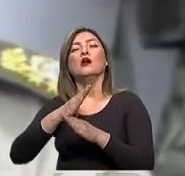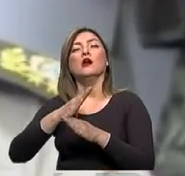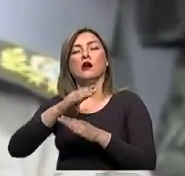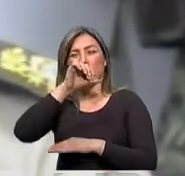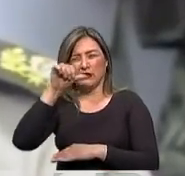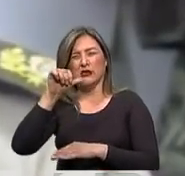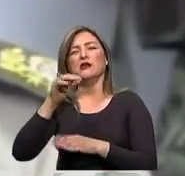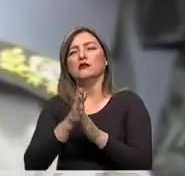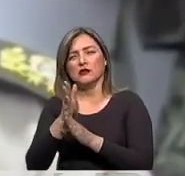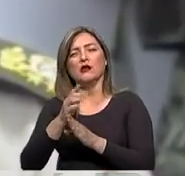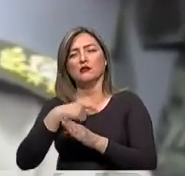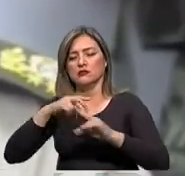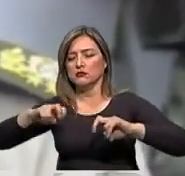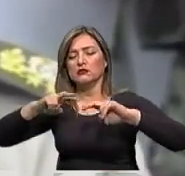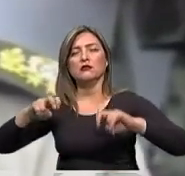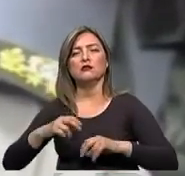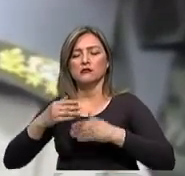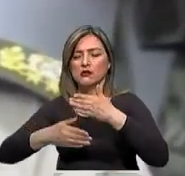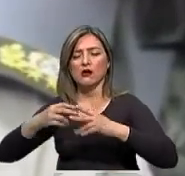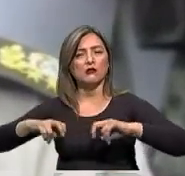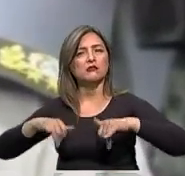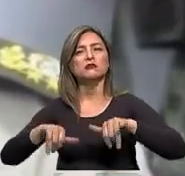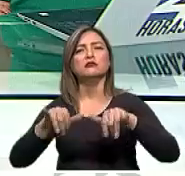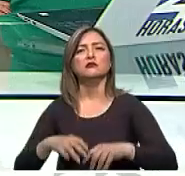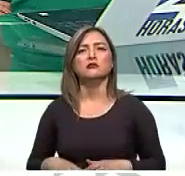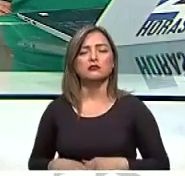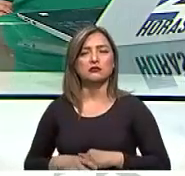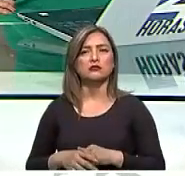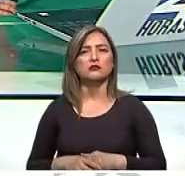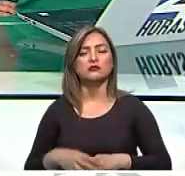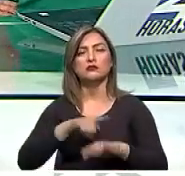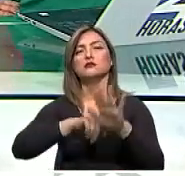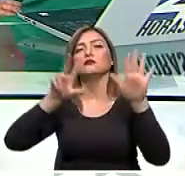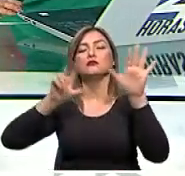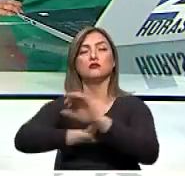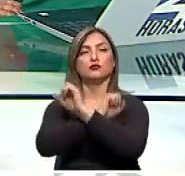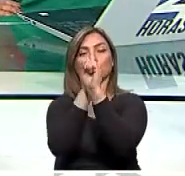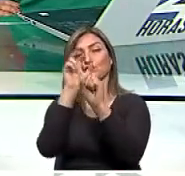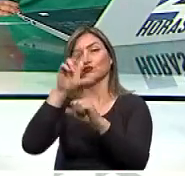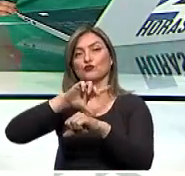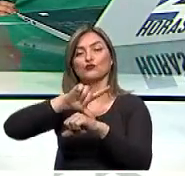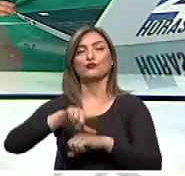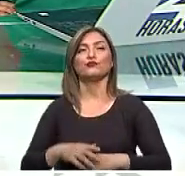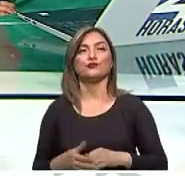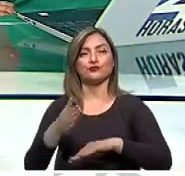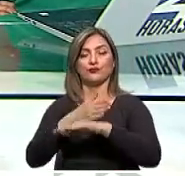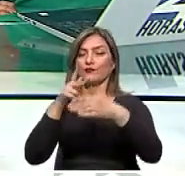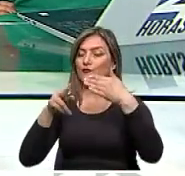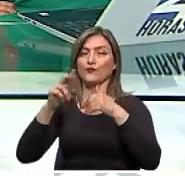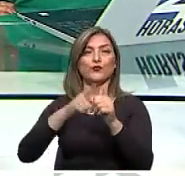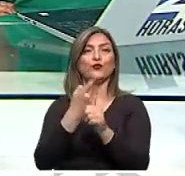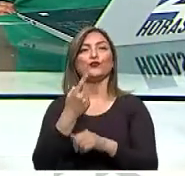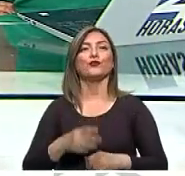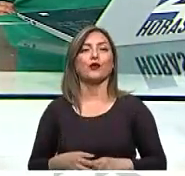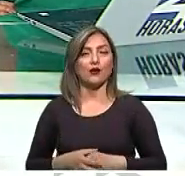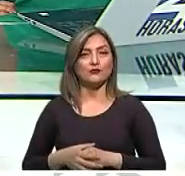procesadas con otras investigaciones que tenemos. 8 de la mañana con 3 minutos. Antes de ir a nuestra primera